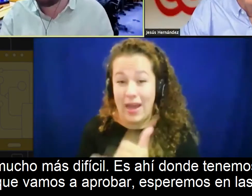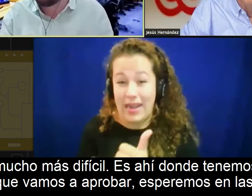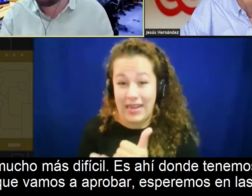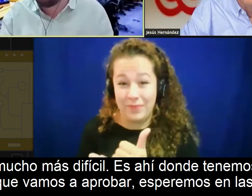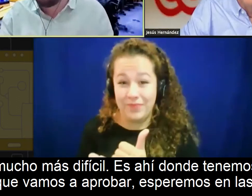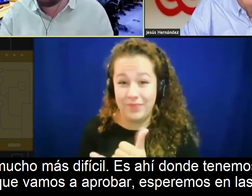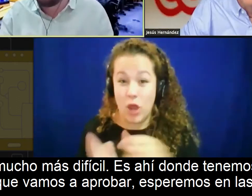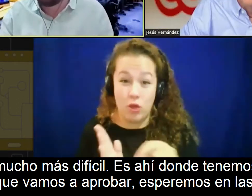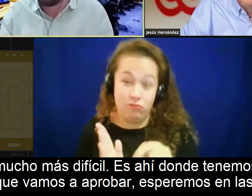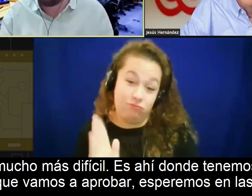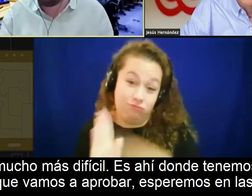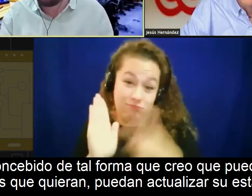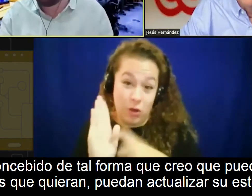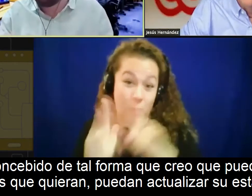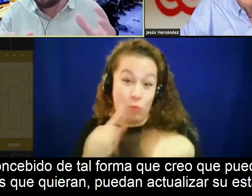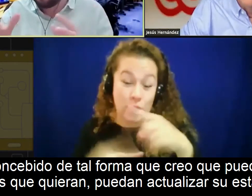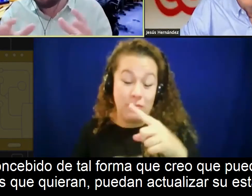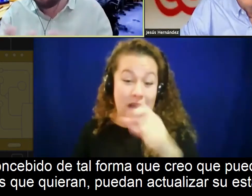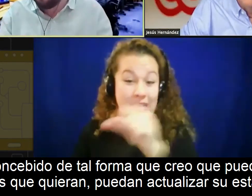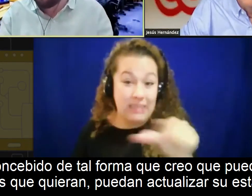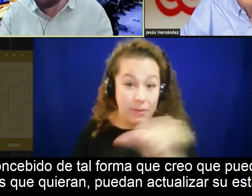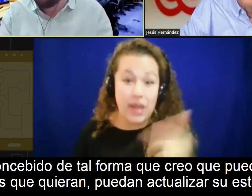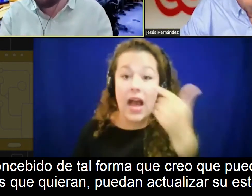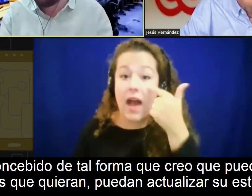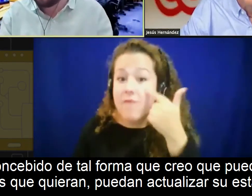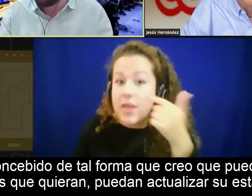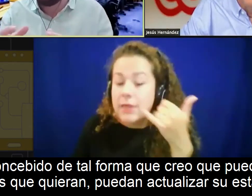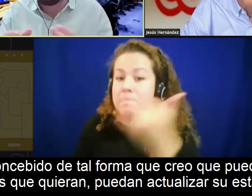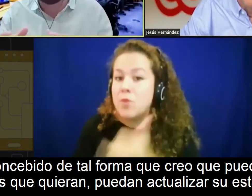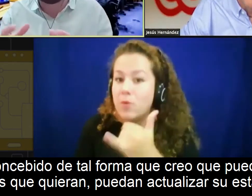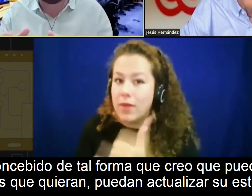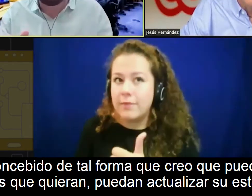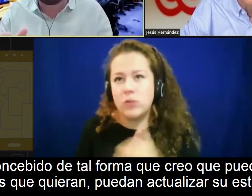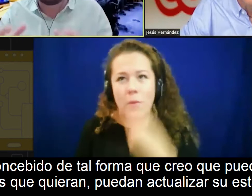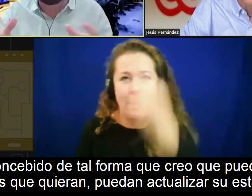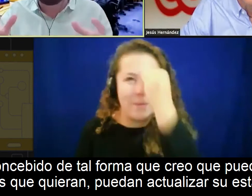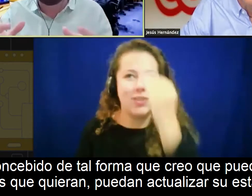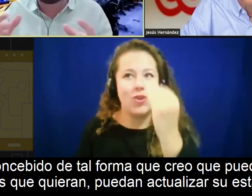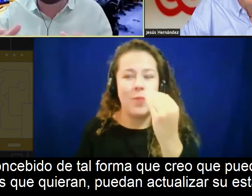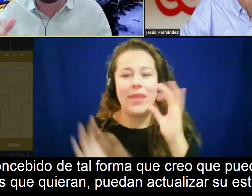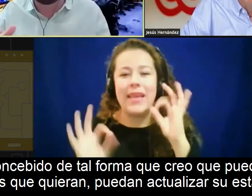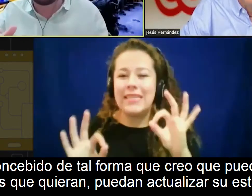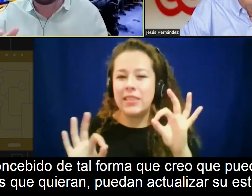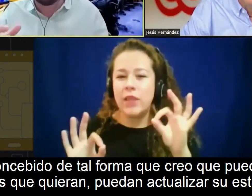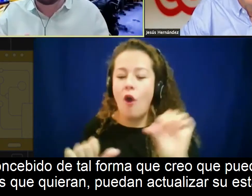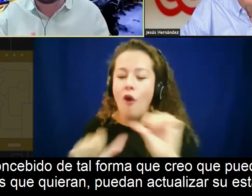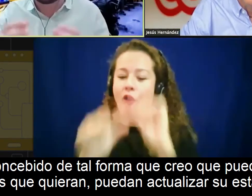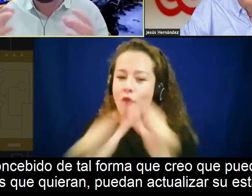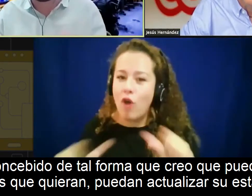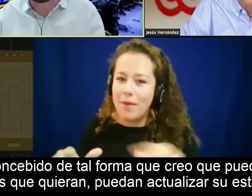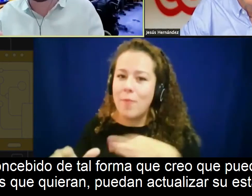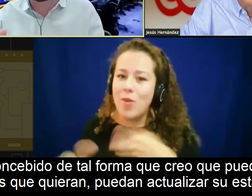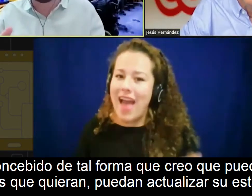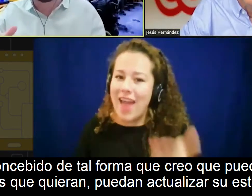próximas semanas, tiene digamos, está concebido de tal forma que yo creo que puede ayudar a